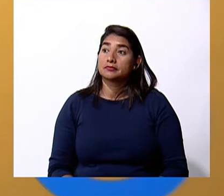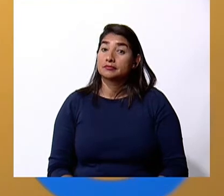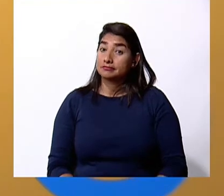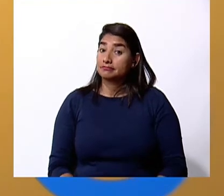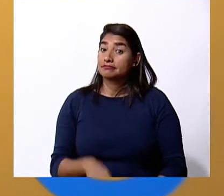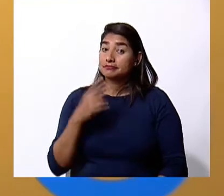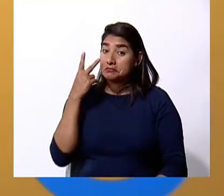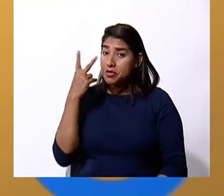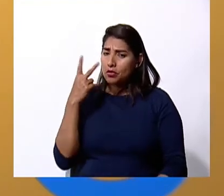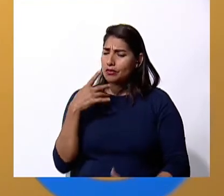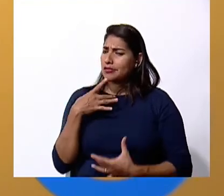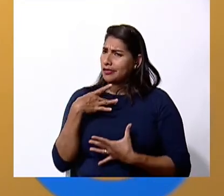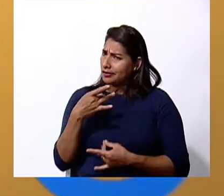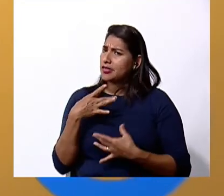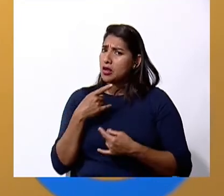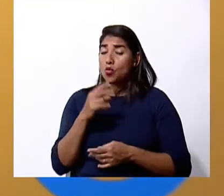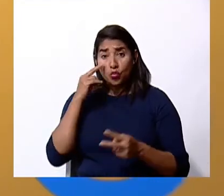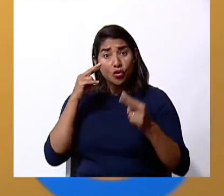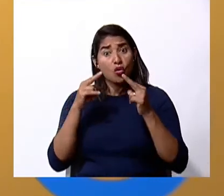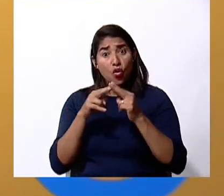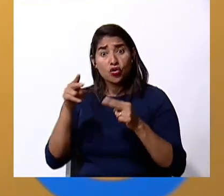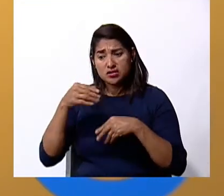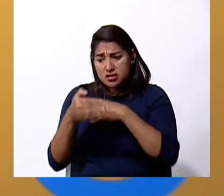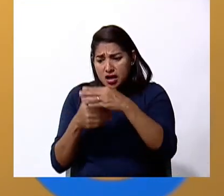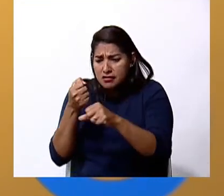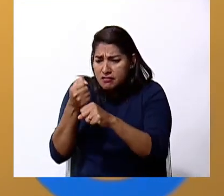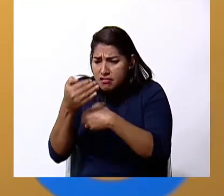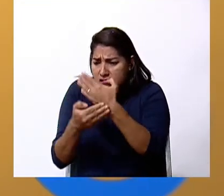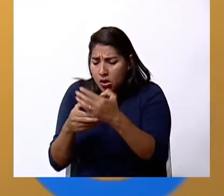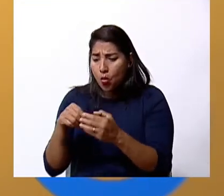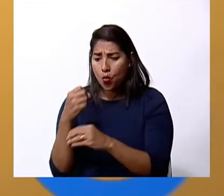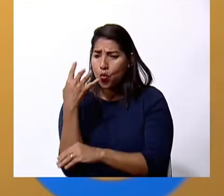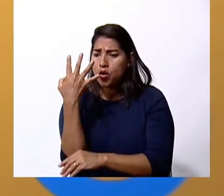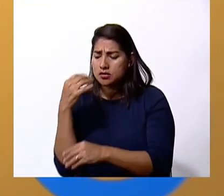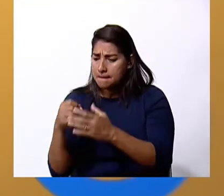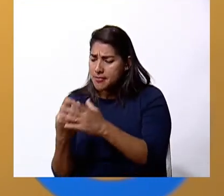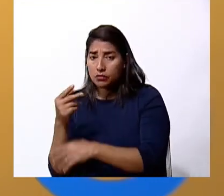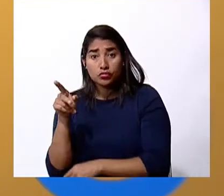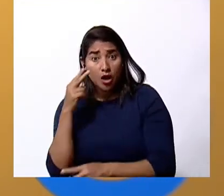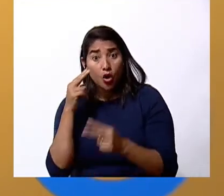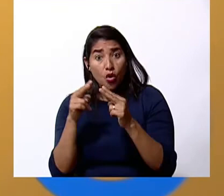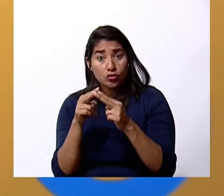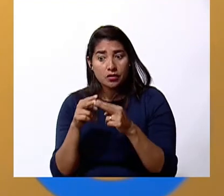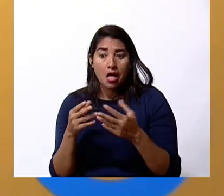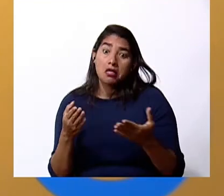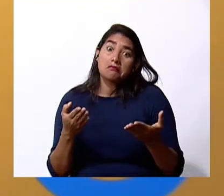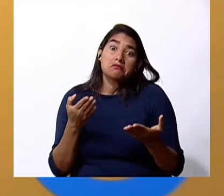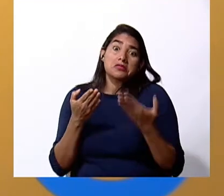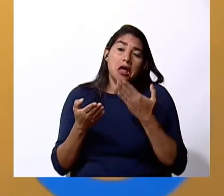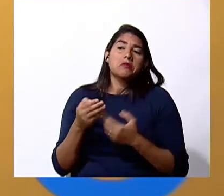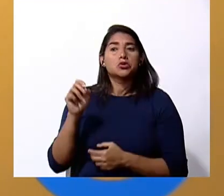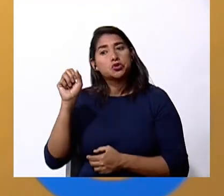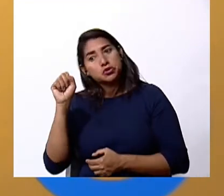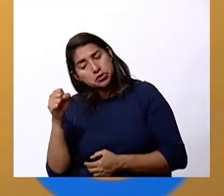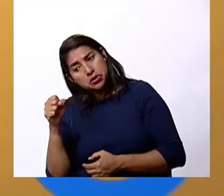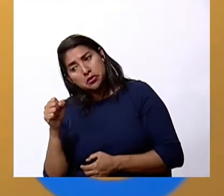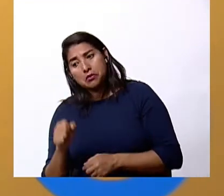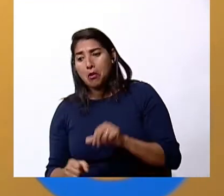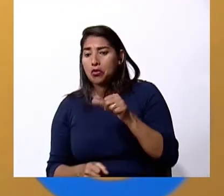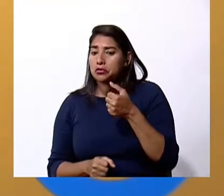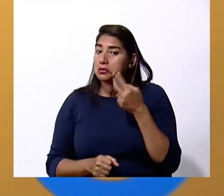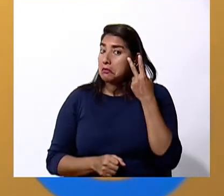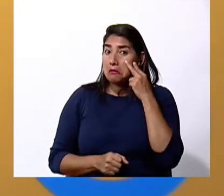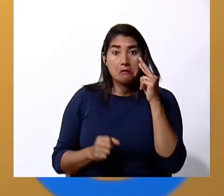¿Vieron qué interesante? ¿Conocían ustedes este proceso o esta planta? A lo mejor algunos sí, ¿verdad? Y otros